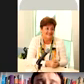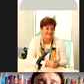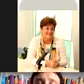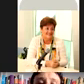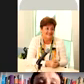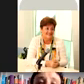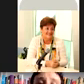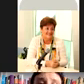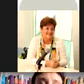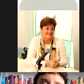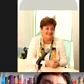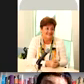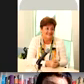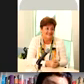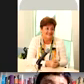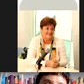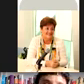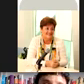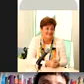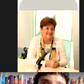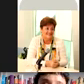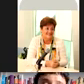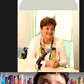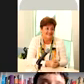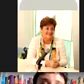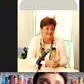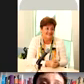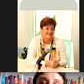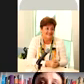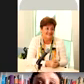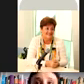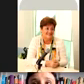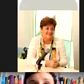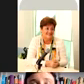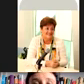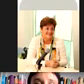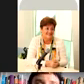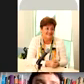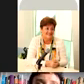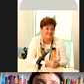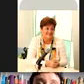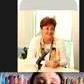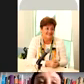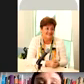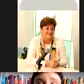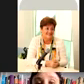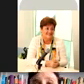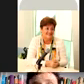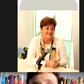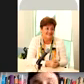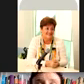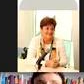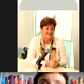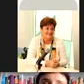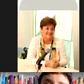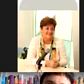después un breve comentario, que elegimos trabajar desde el modelo social de la discapacidad, en el que trata a las personas con discapacidad como eso,